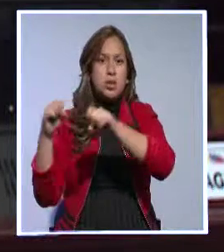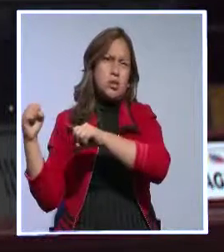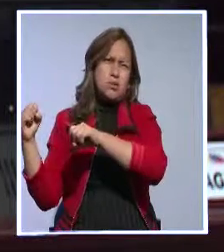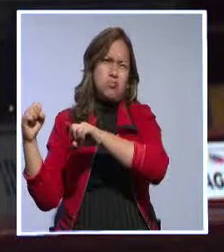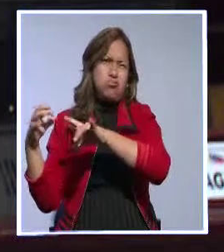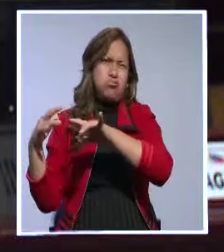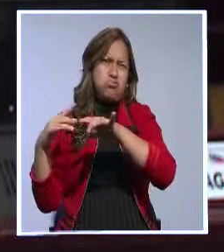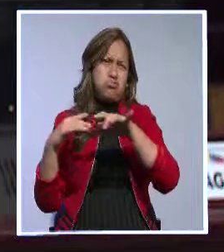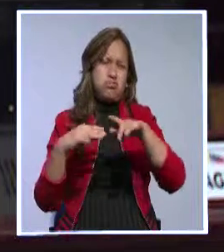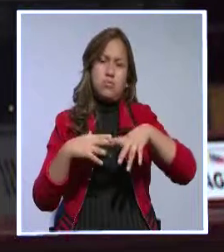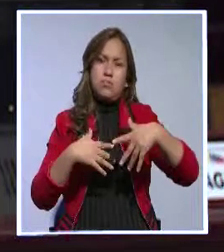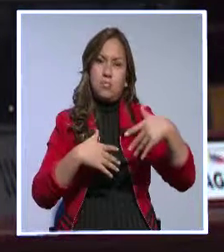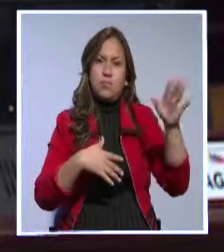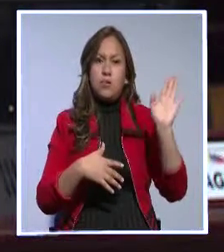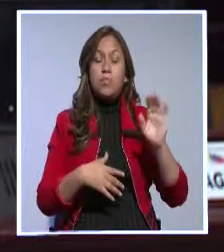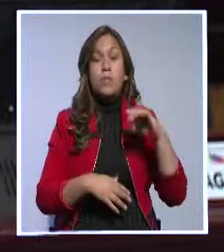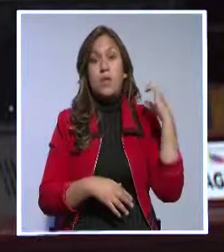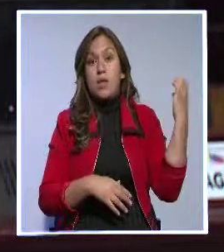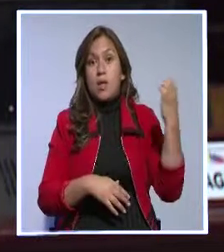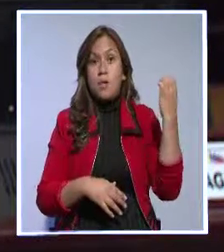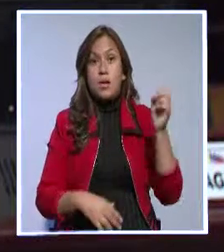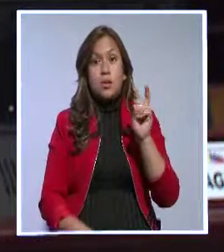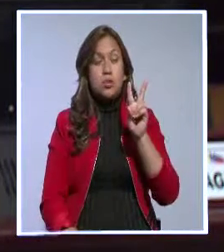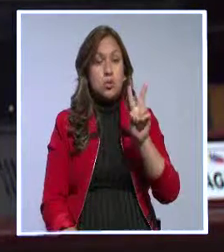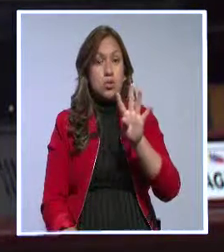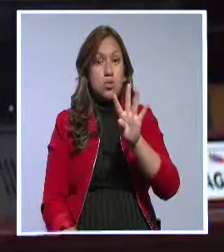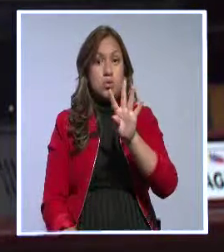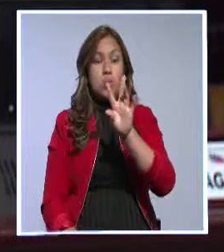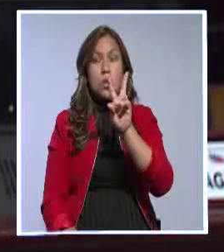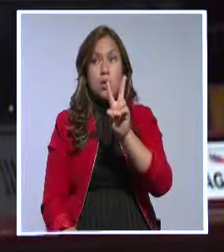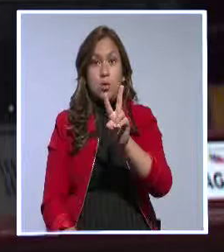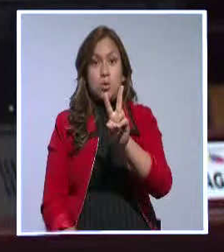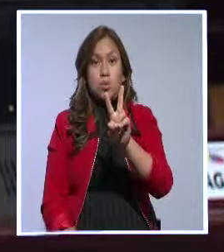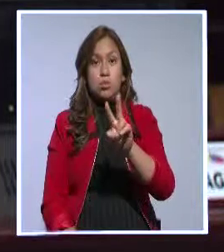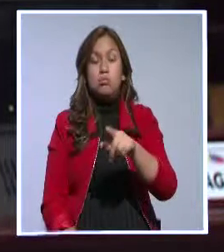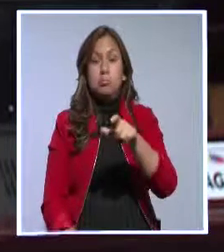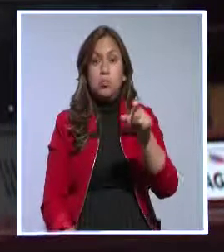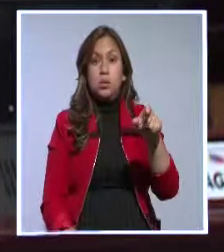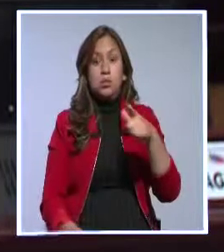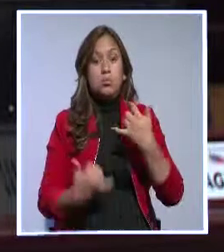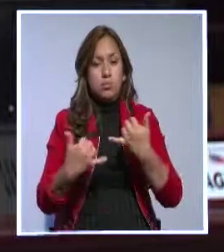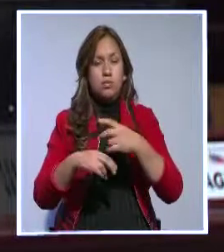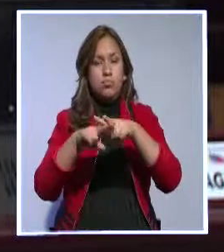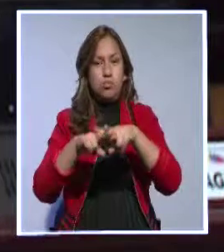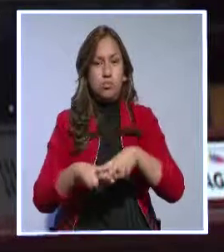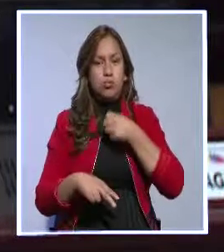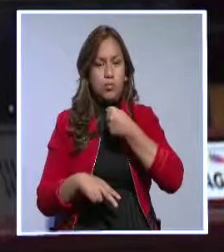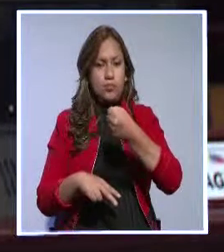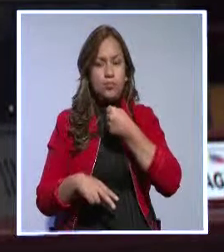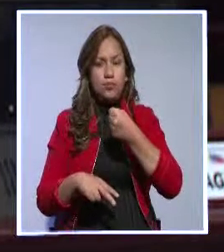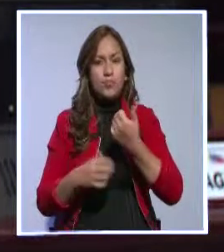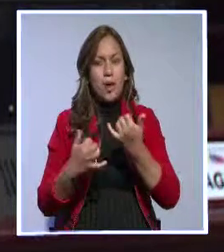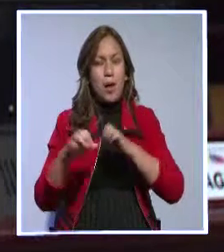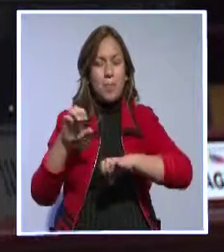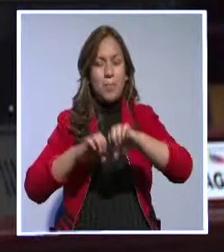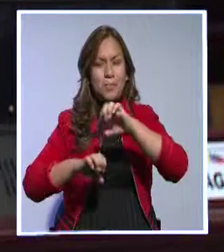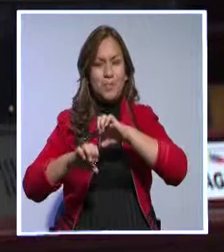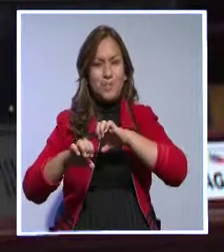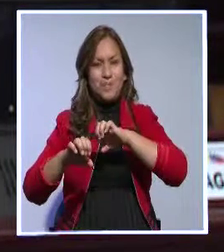el total de emergencias atendidas fue de 242 en nuestra siguiente entrevista tendremos un balance al